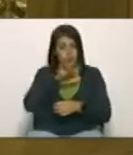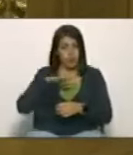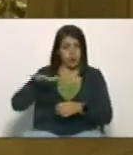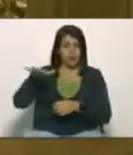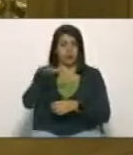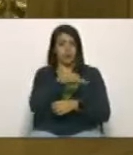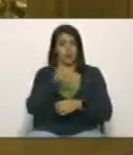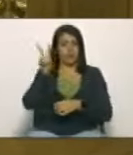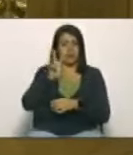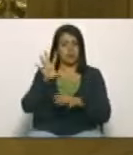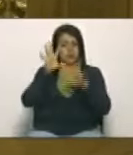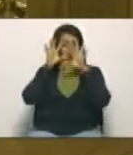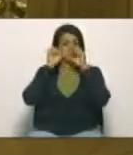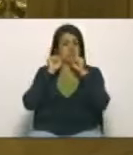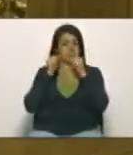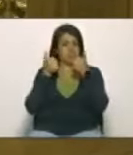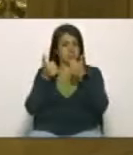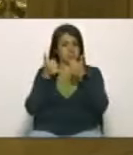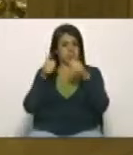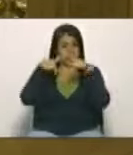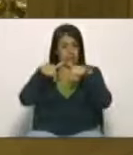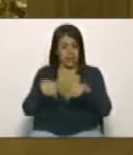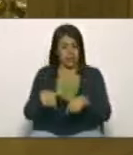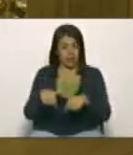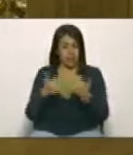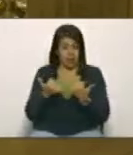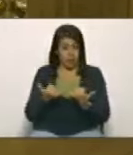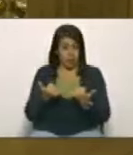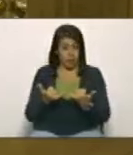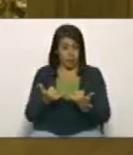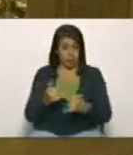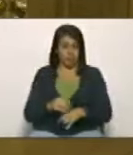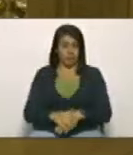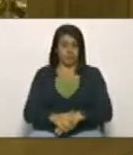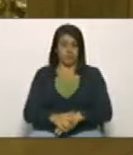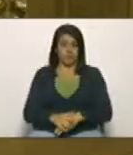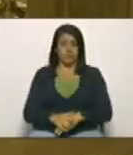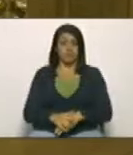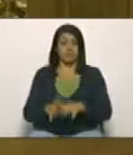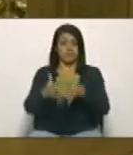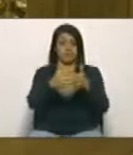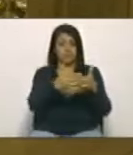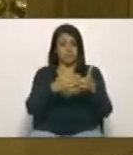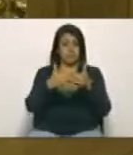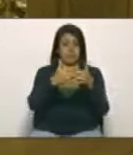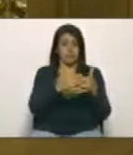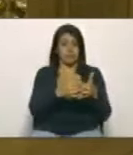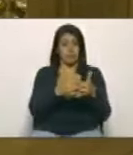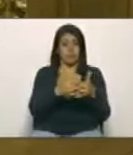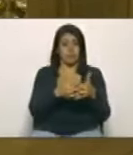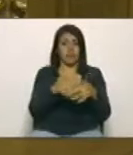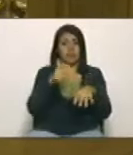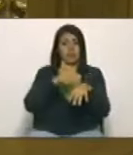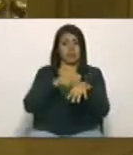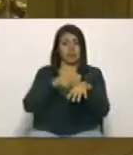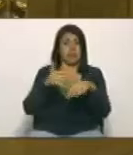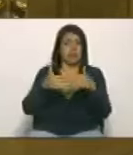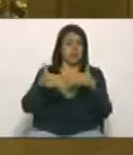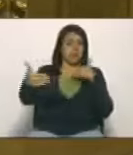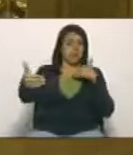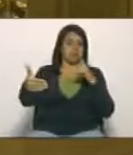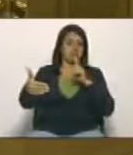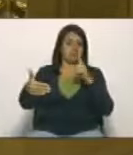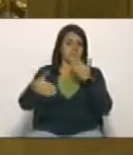que interpreta muy bien este hecho en este momento, que el imperio, por dilatar su caída, no